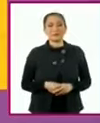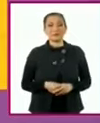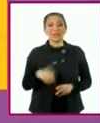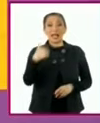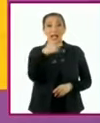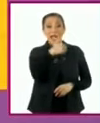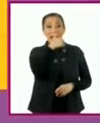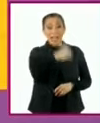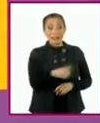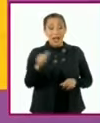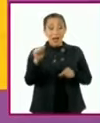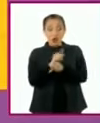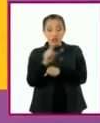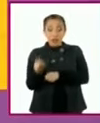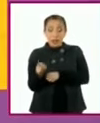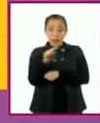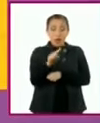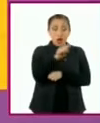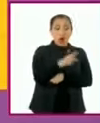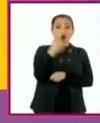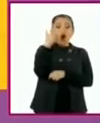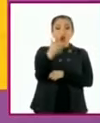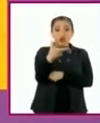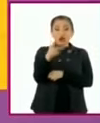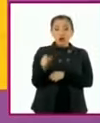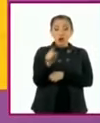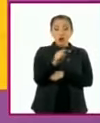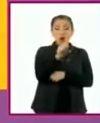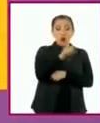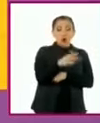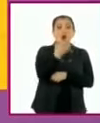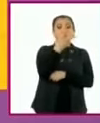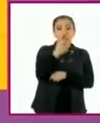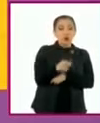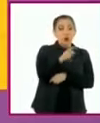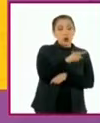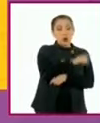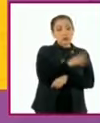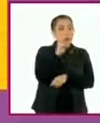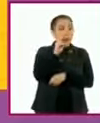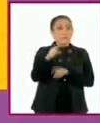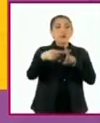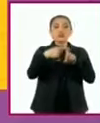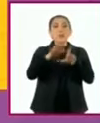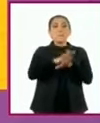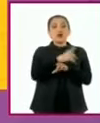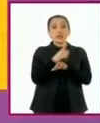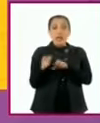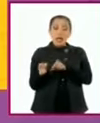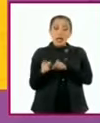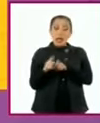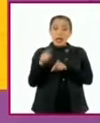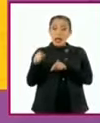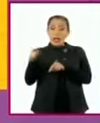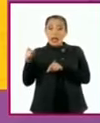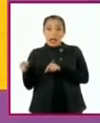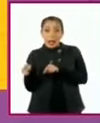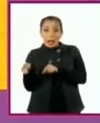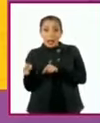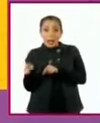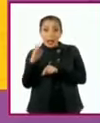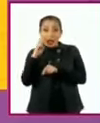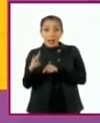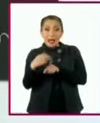Cada desplazamiento del móvil fue de 8 unidades y se considera como positivo porque se movió hacia el frente, es